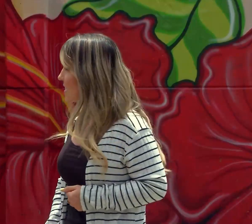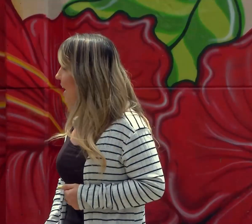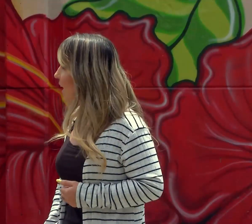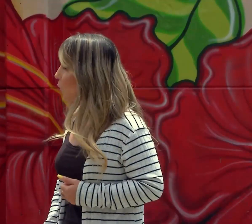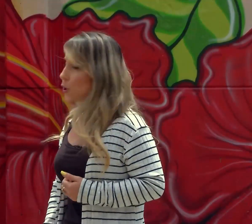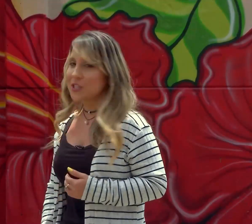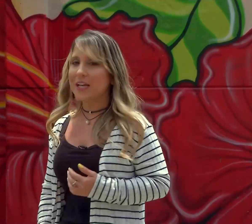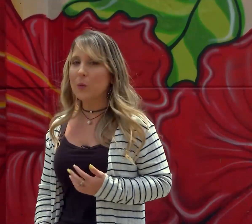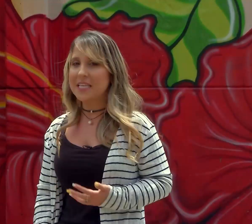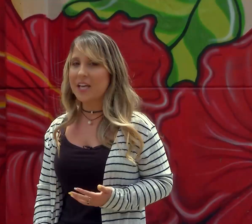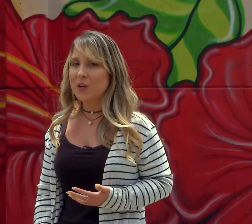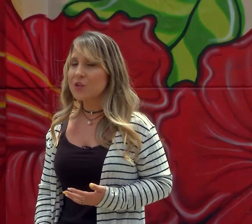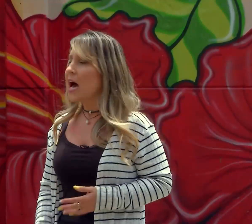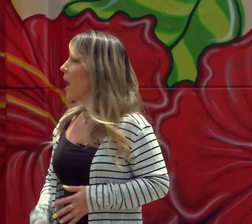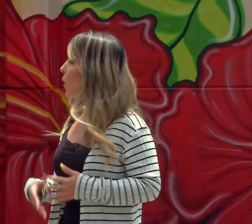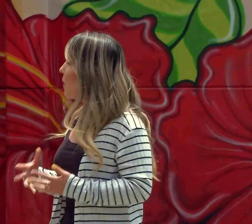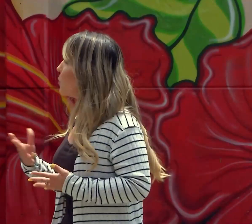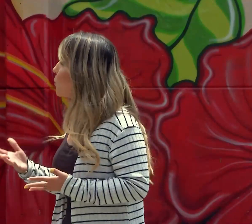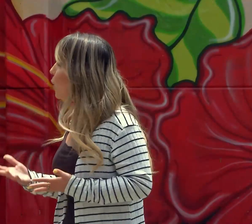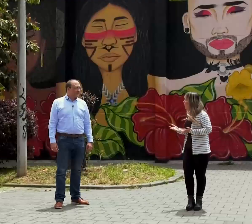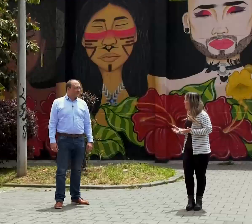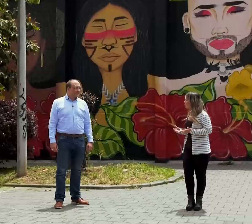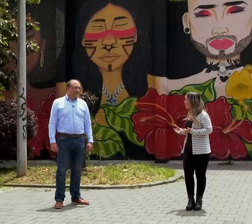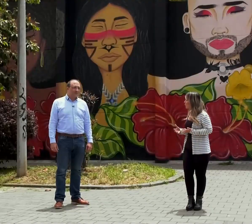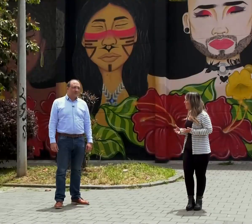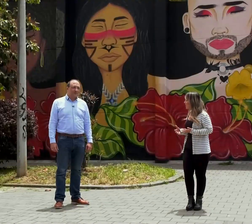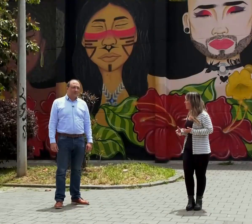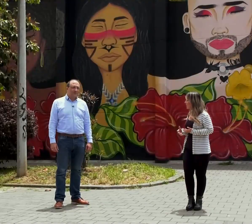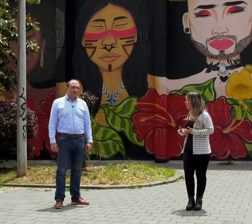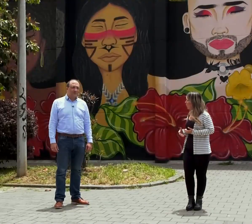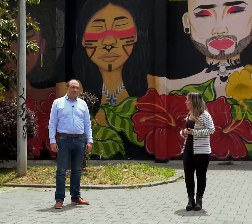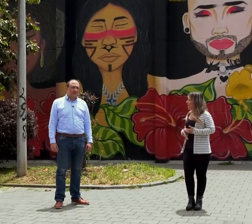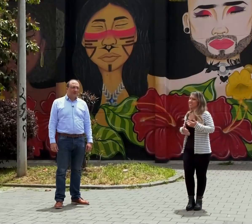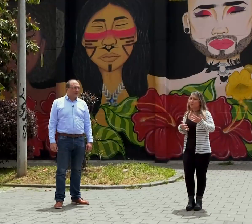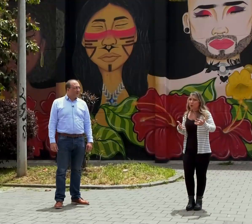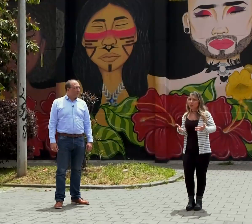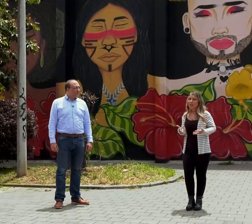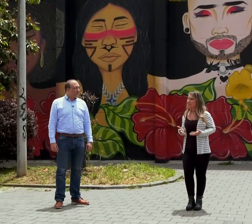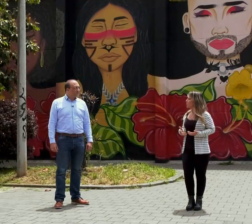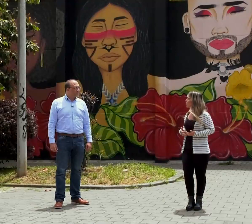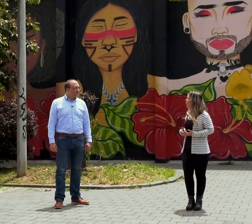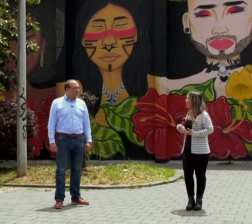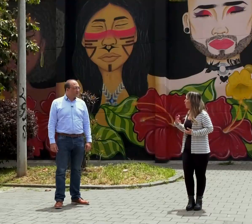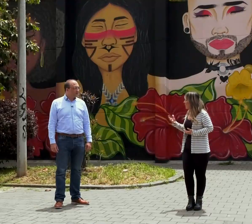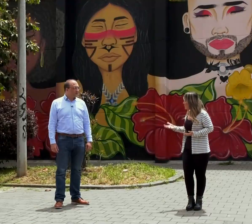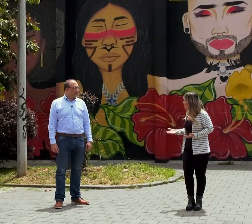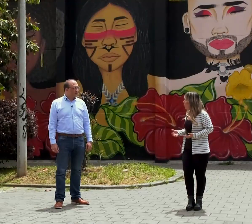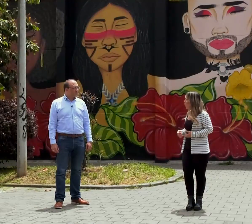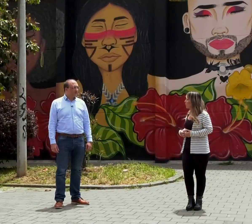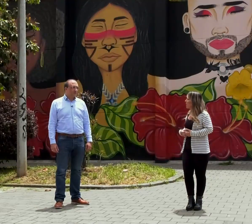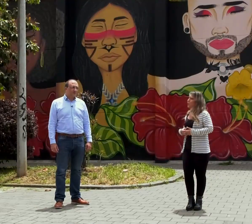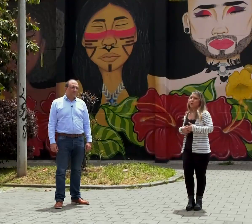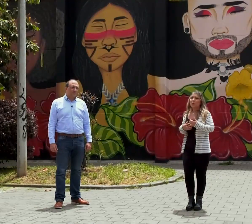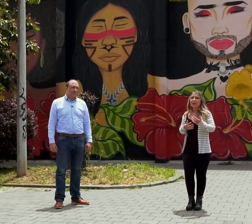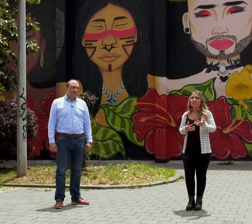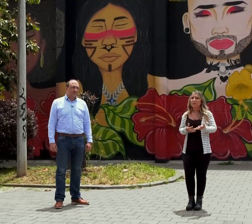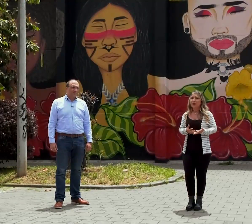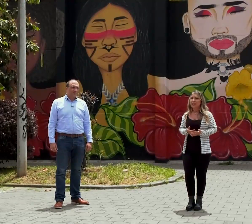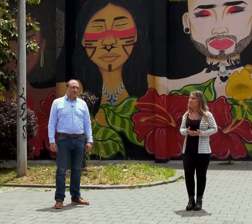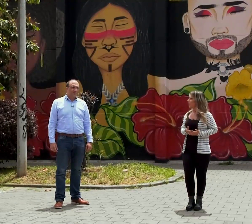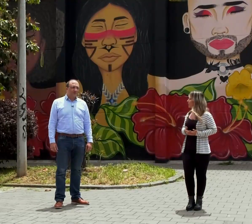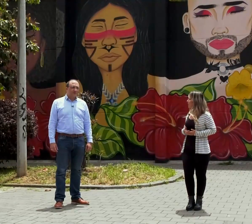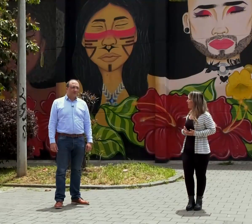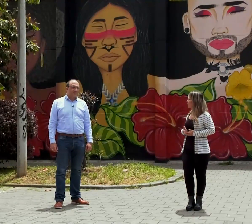buenas noticias a todos los itagüiseños, ahora hablemos un poco del presupuesto participativo, hace poco se realizó toda la votación, pudieron